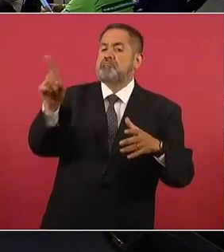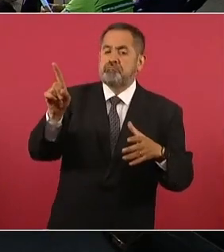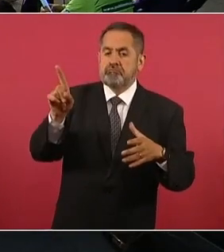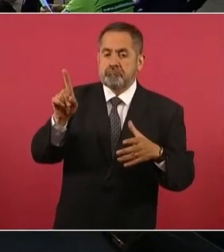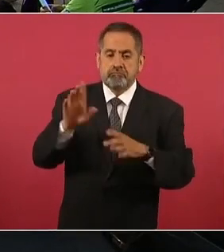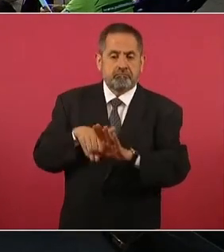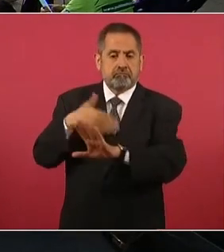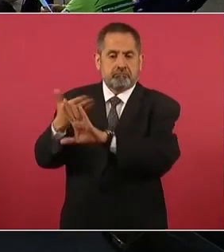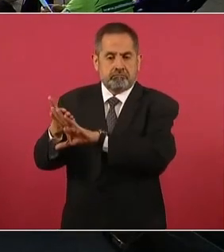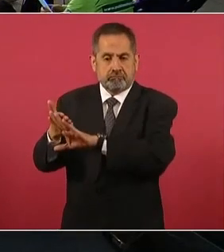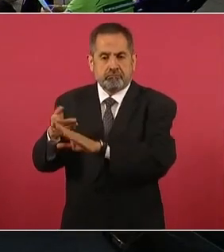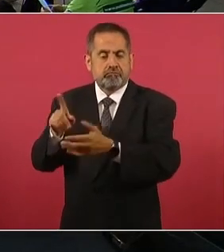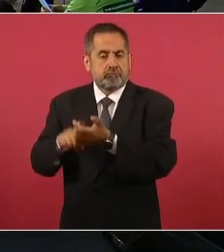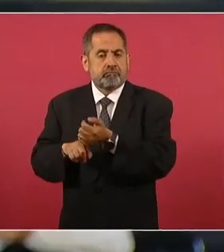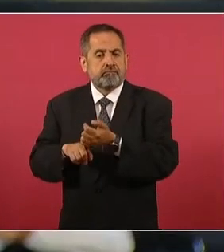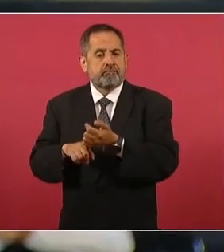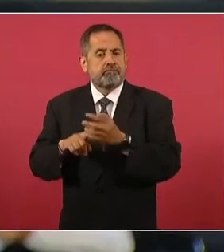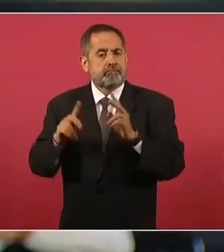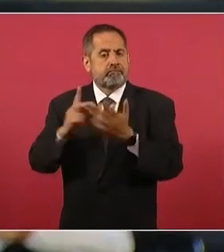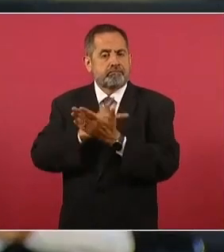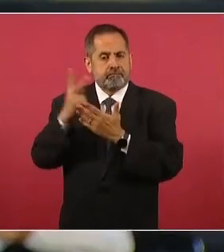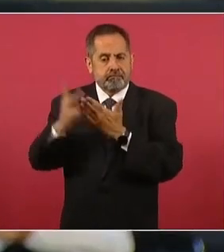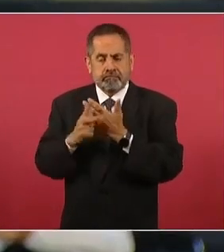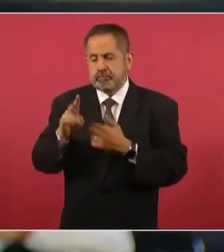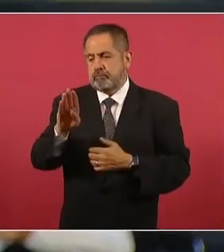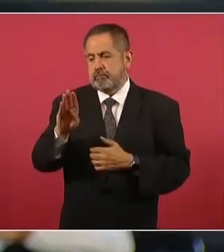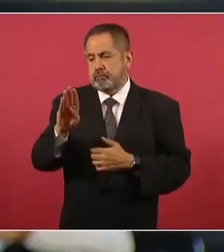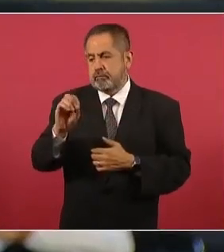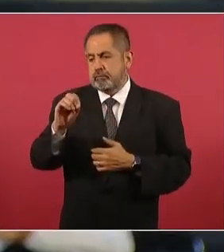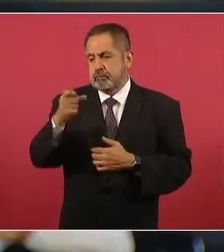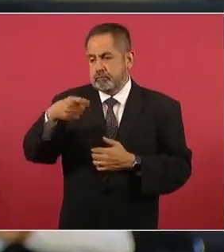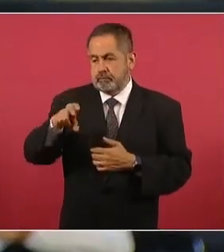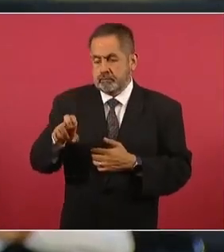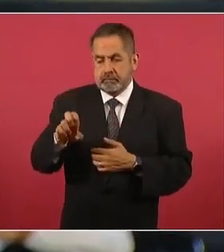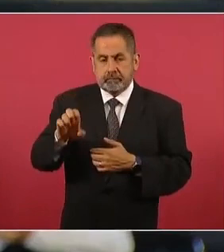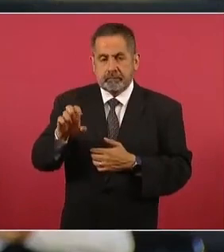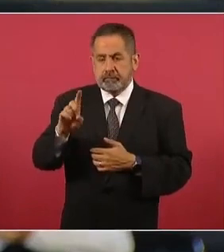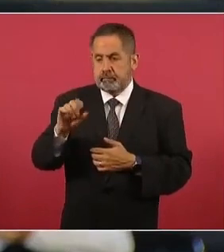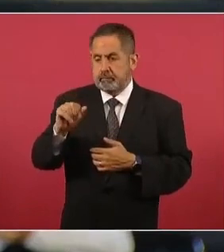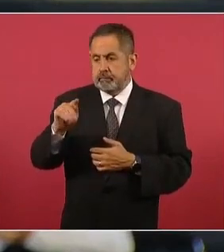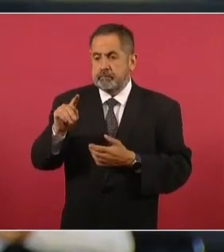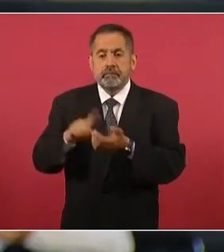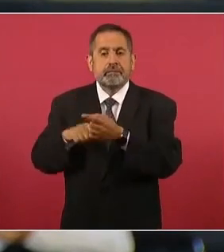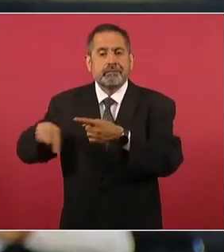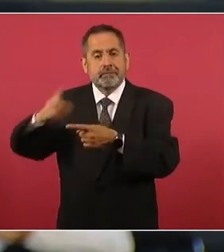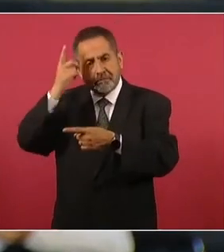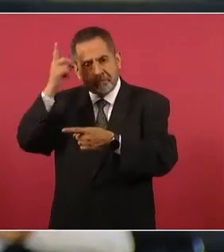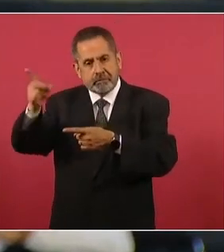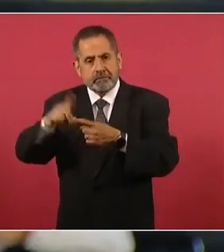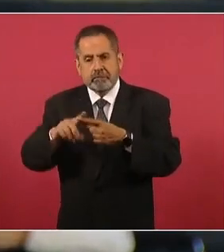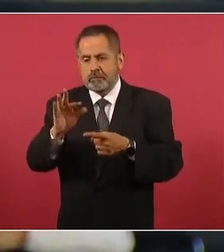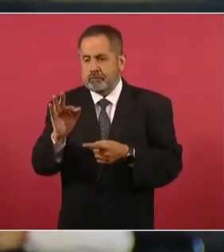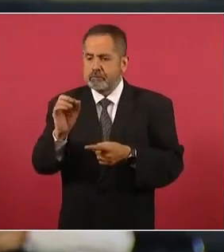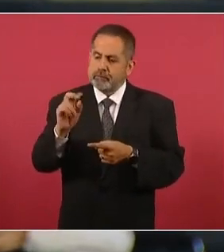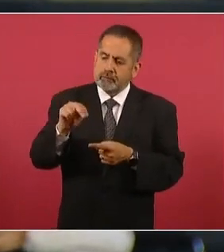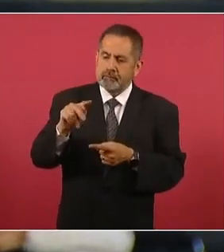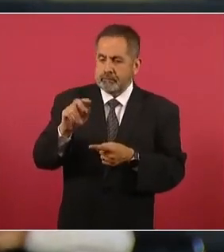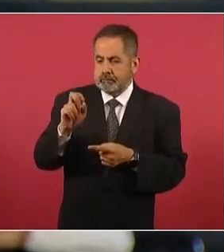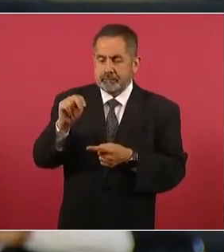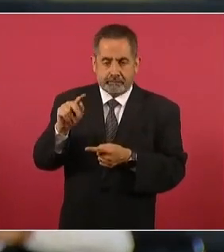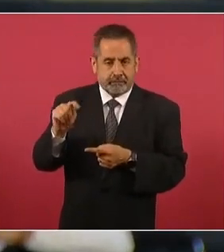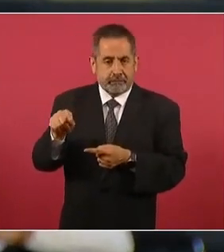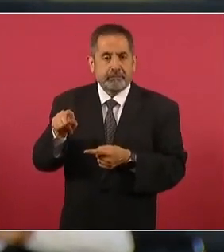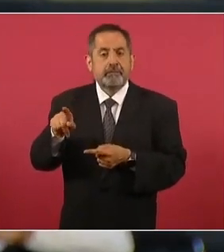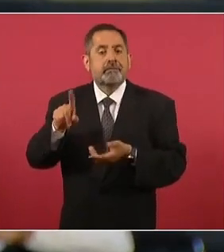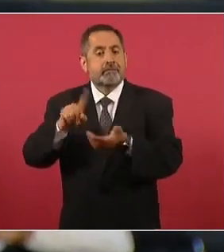contra del proyecto Bosque Diamante, cuyos dueños son la familia Fontanet. También se dice dueños